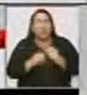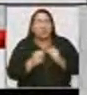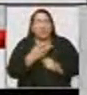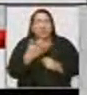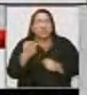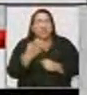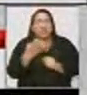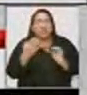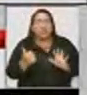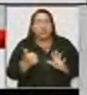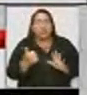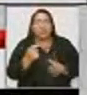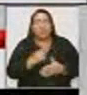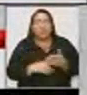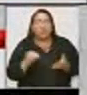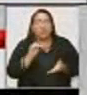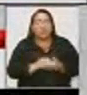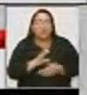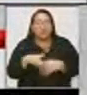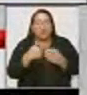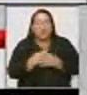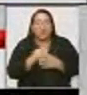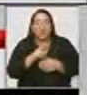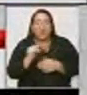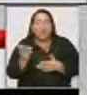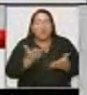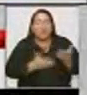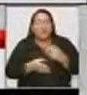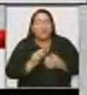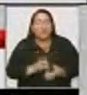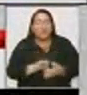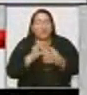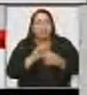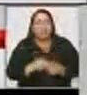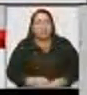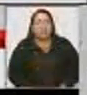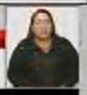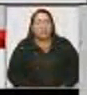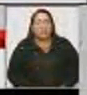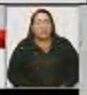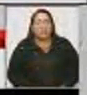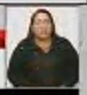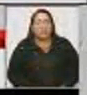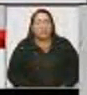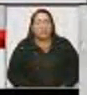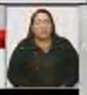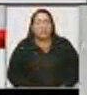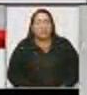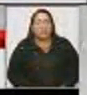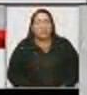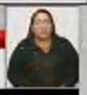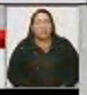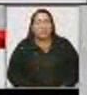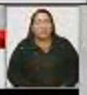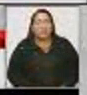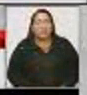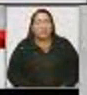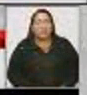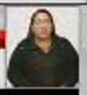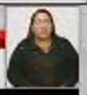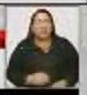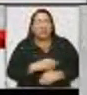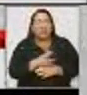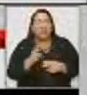con 346 que constituyen la red de servicios especializados para víctimas de violencia familiar más